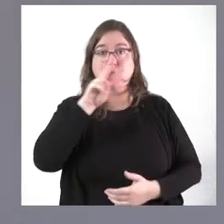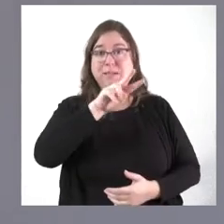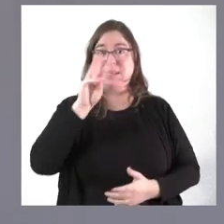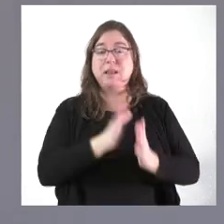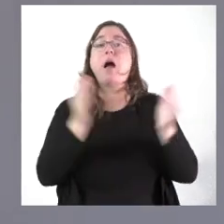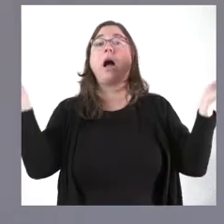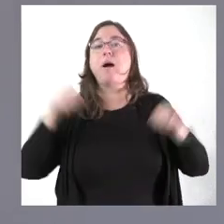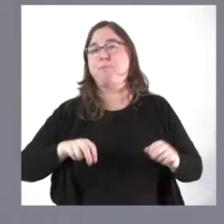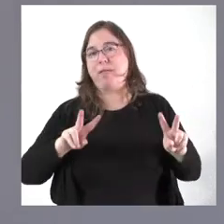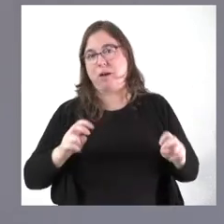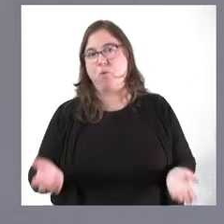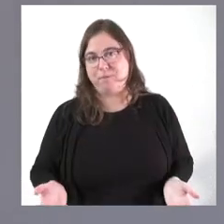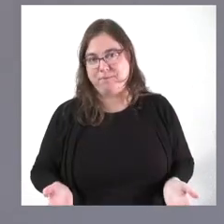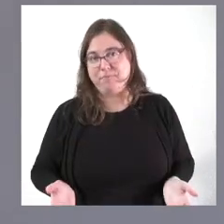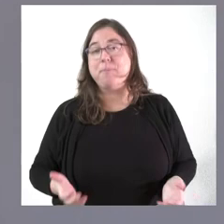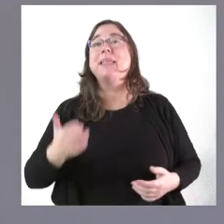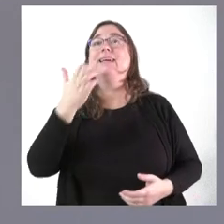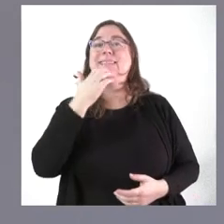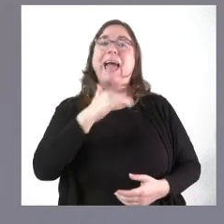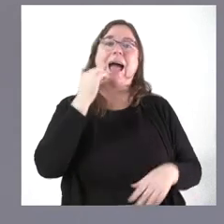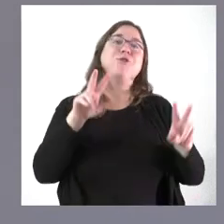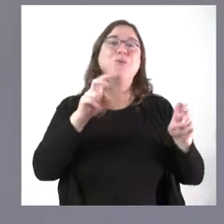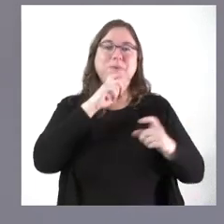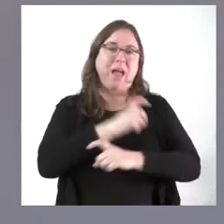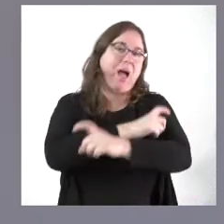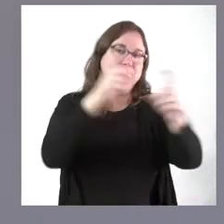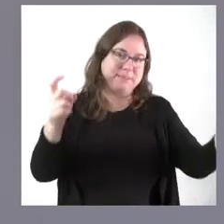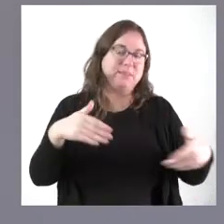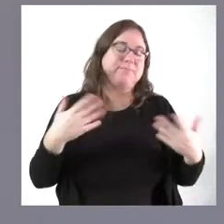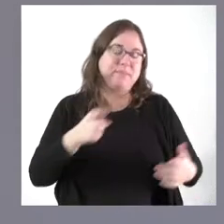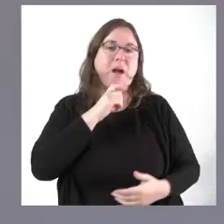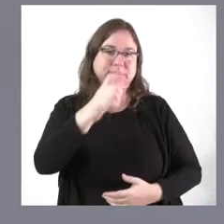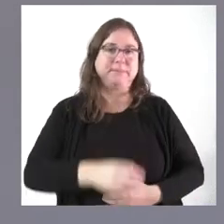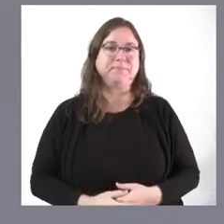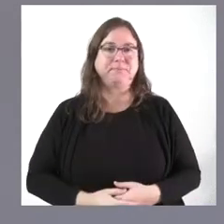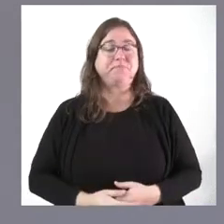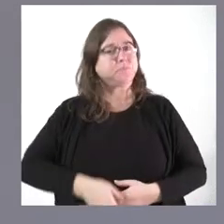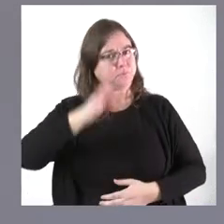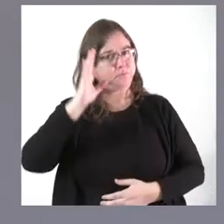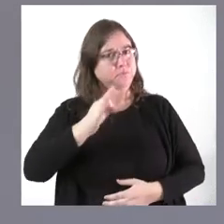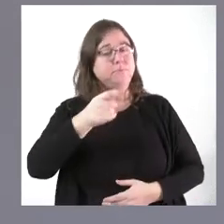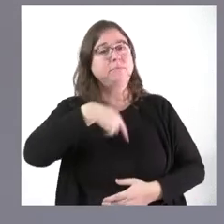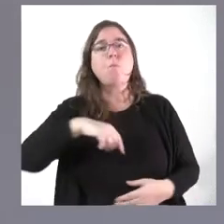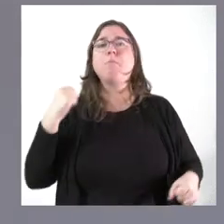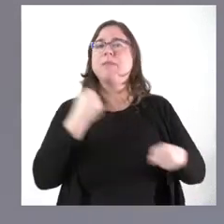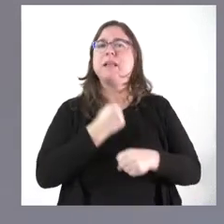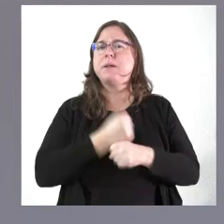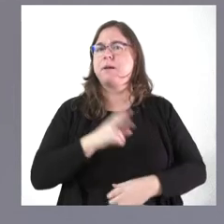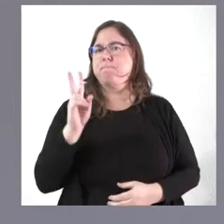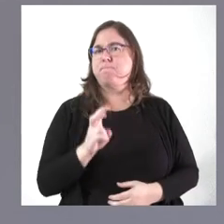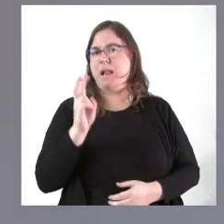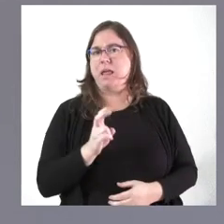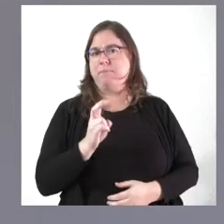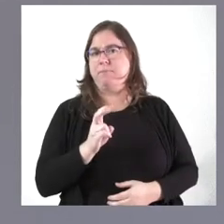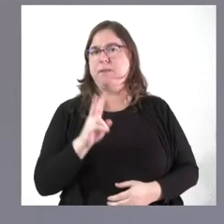una nueva cuando tengamos nuevos elementos que anunciar lo haremos pero sí que es verdad que la línea en que trabajamos creo que es útil en este